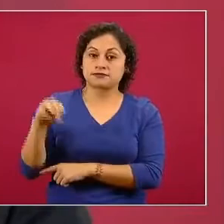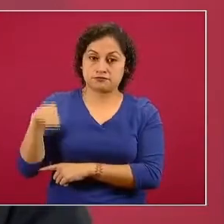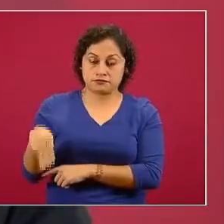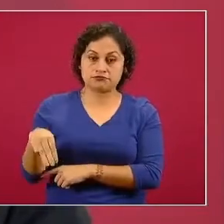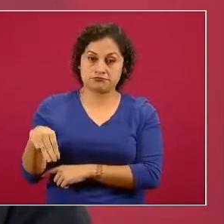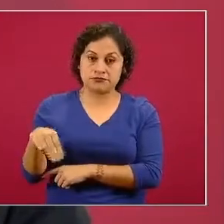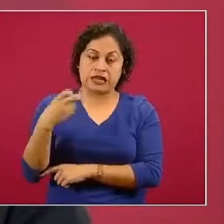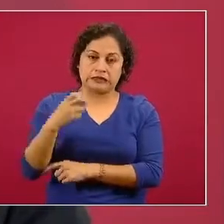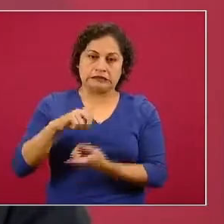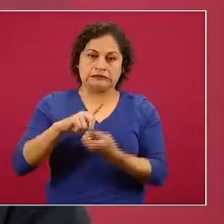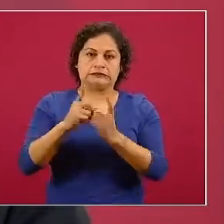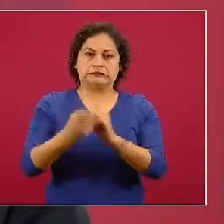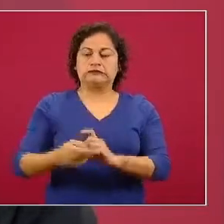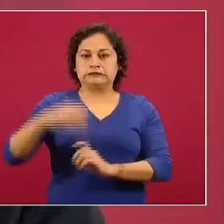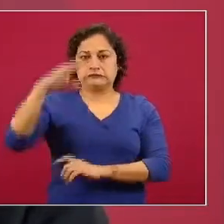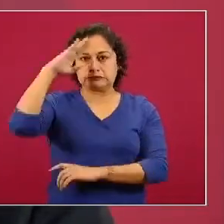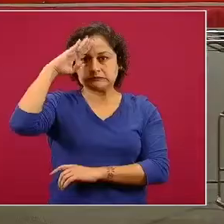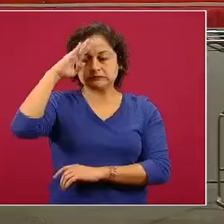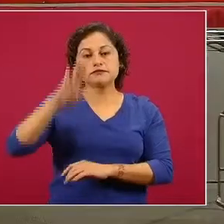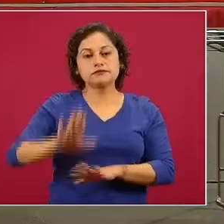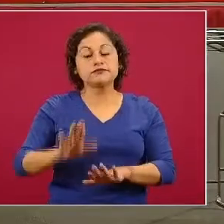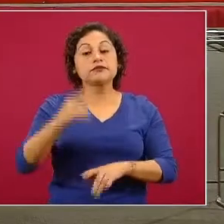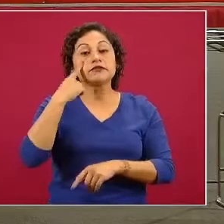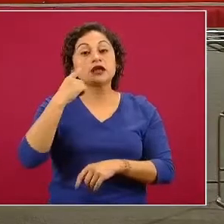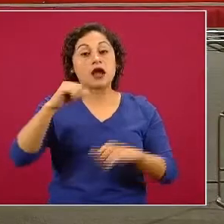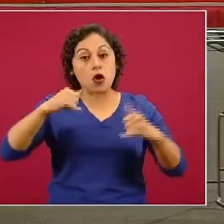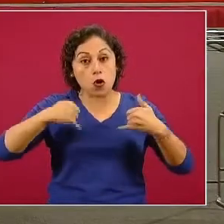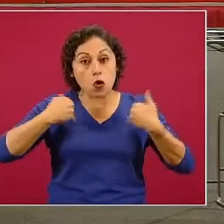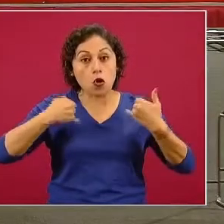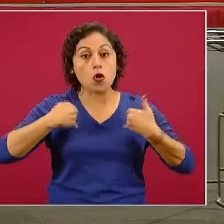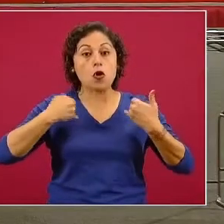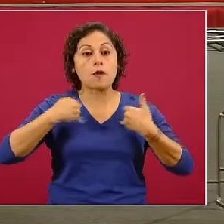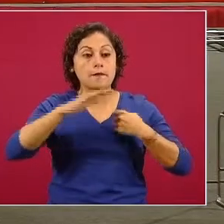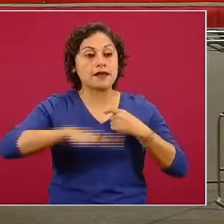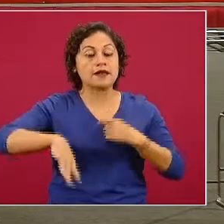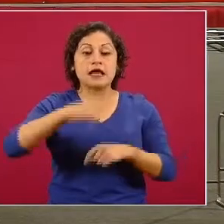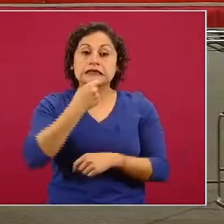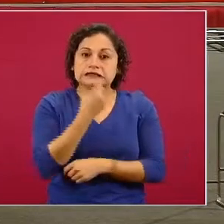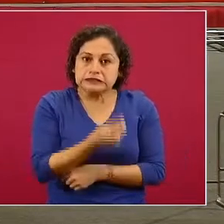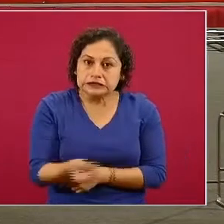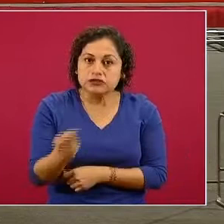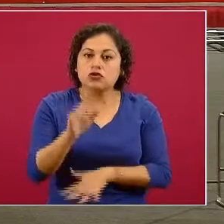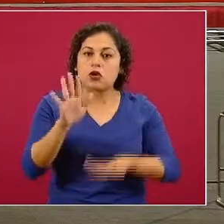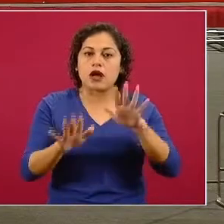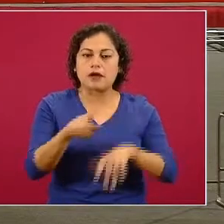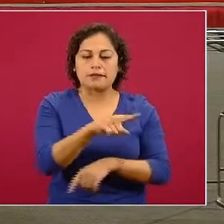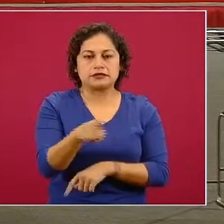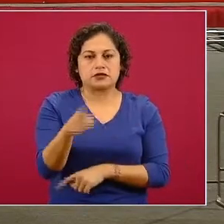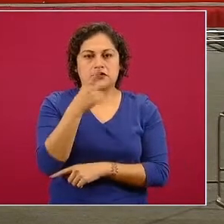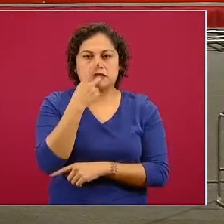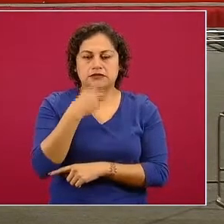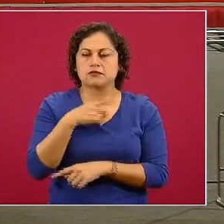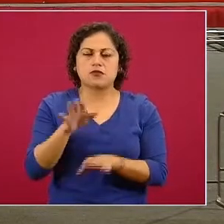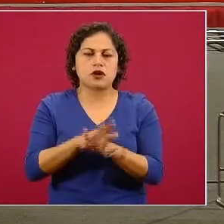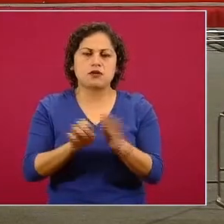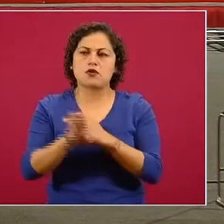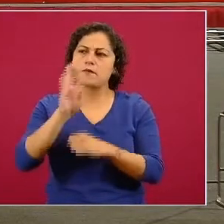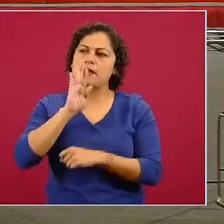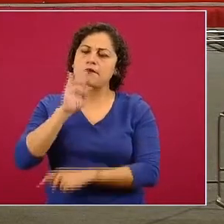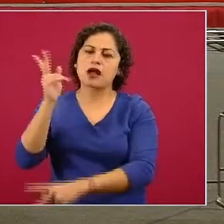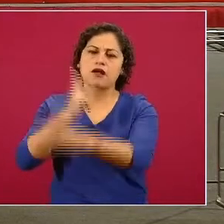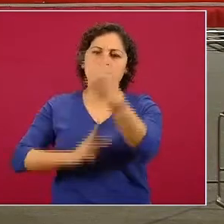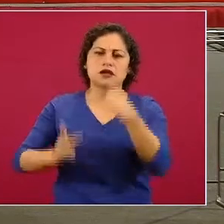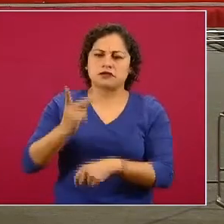Entonces, otro componente, por ejemplo, en los jóvenes, en los adolescentes y en los niños, que luego nos dicen las mamás, doctor, es que